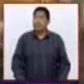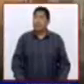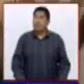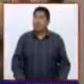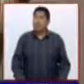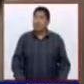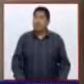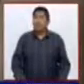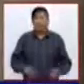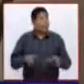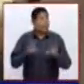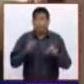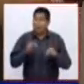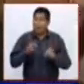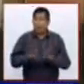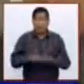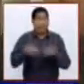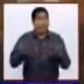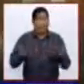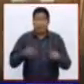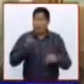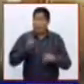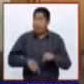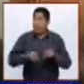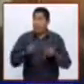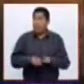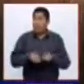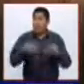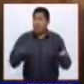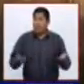Ya no hay llave. ¿Ya no puede abrir? Ya no puedo abrir.